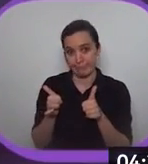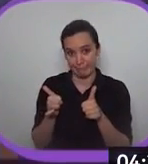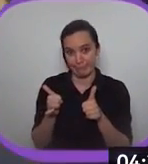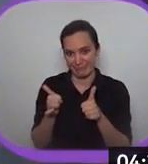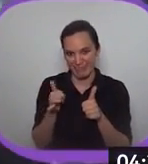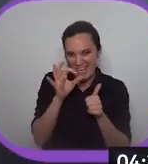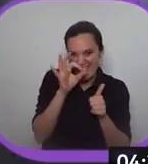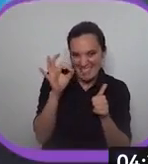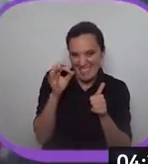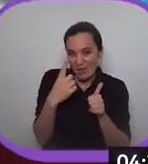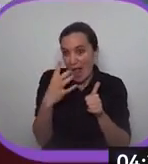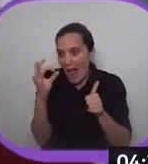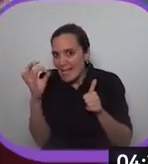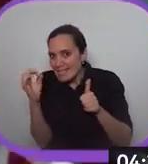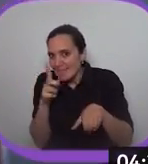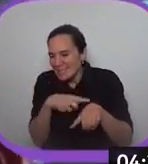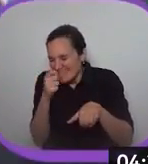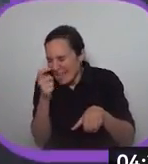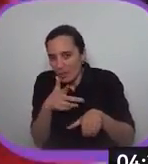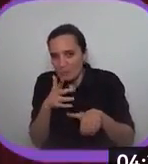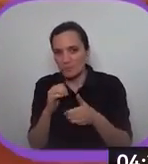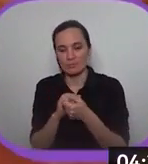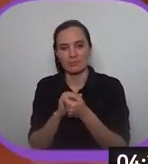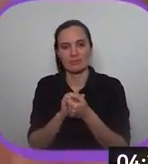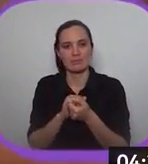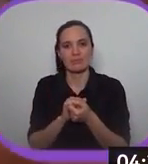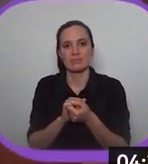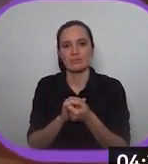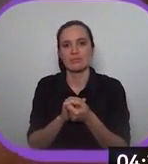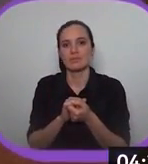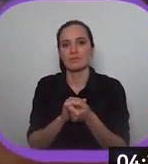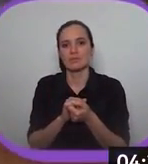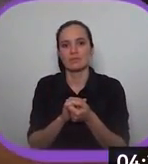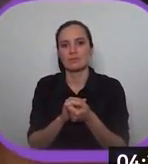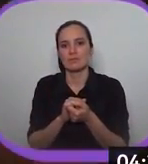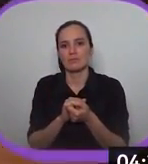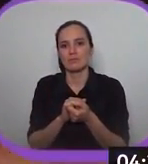prepárate. Estás por pasar de 0 a 100 en un instante.